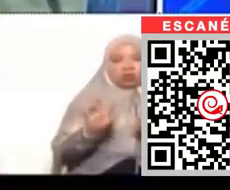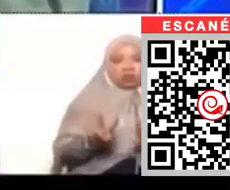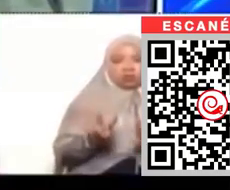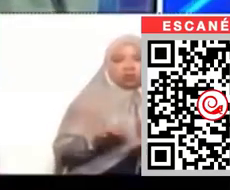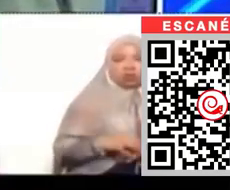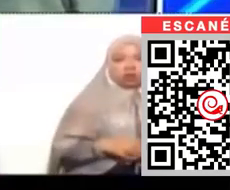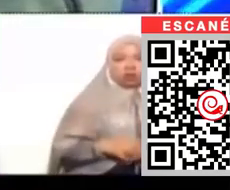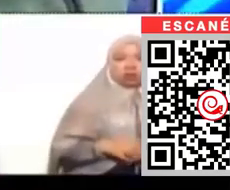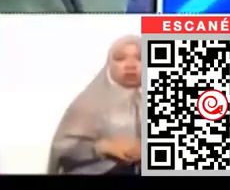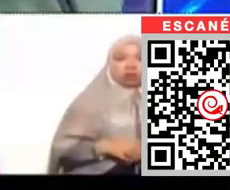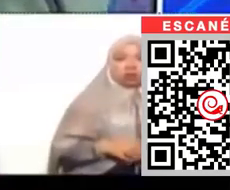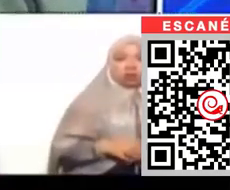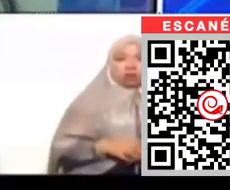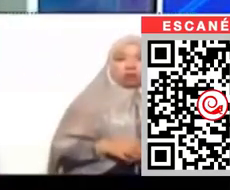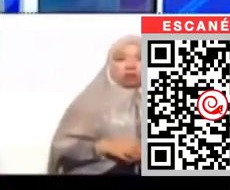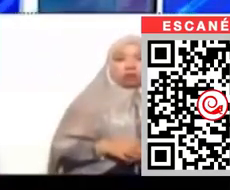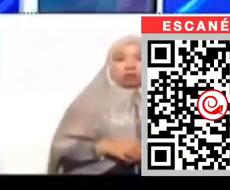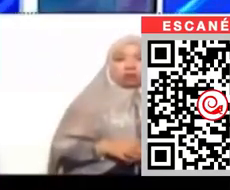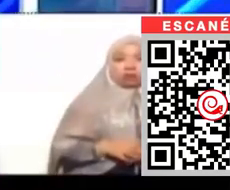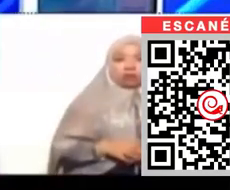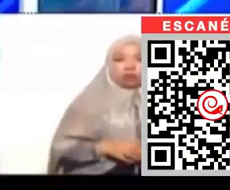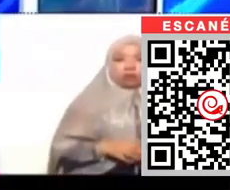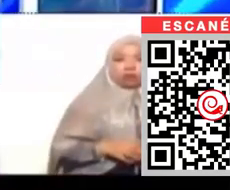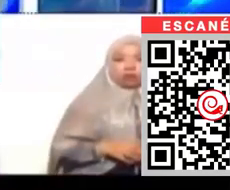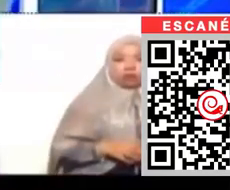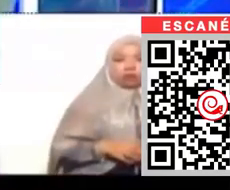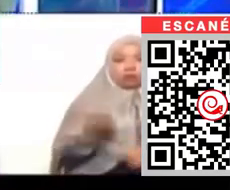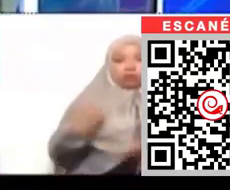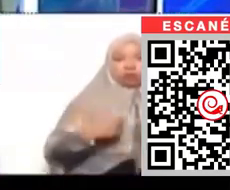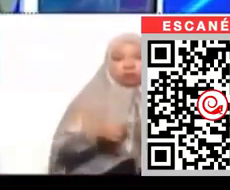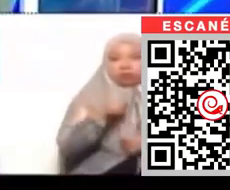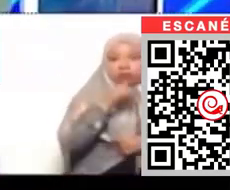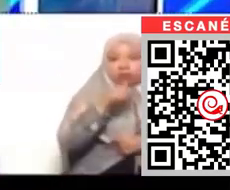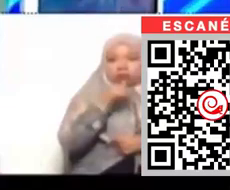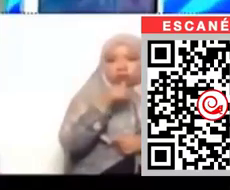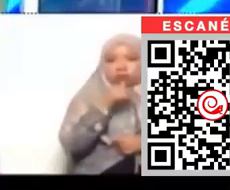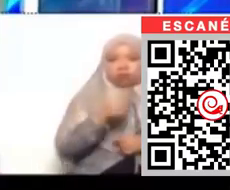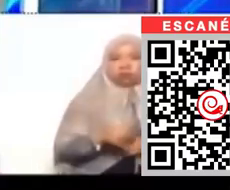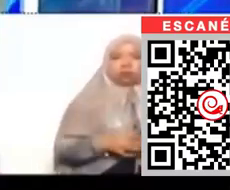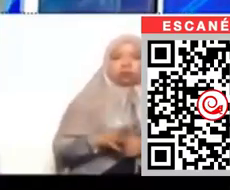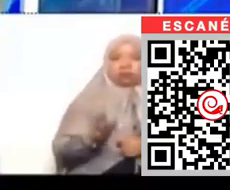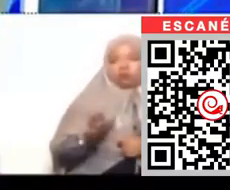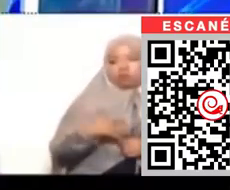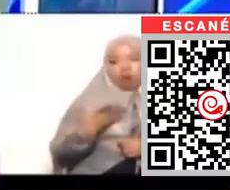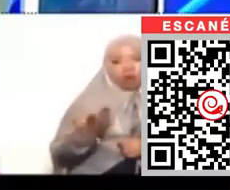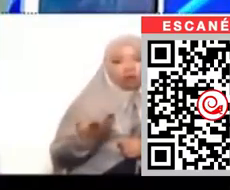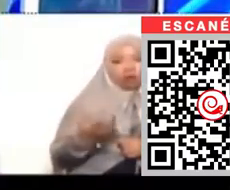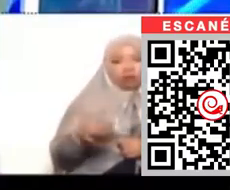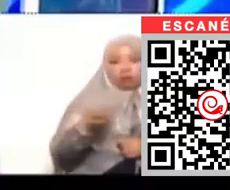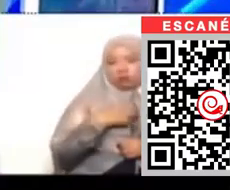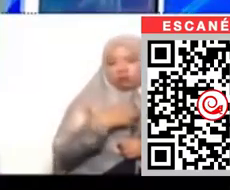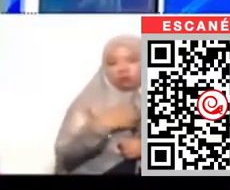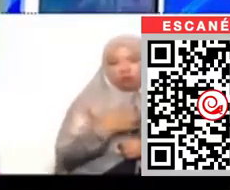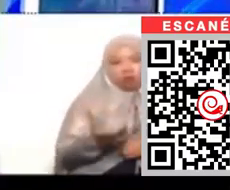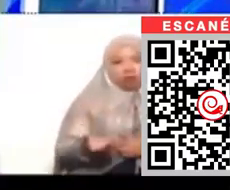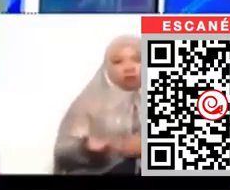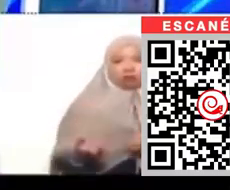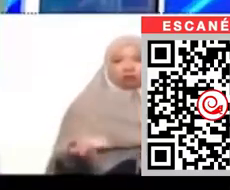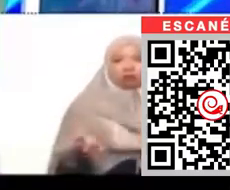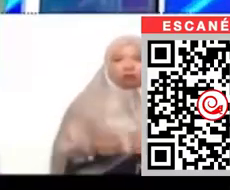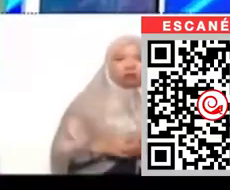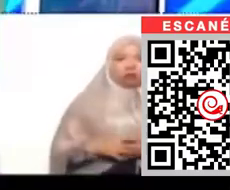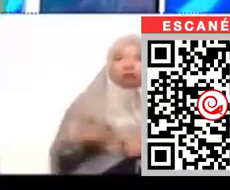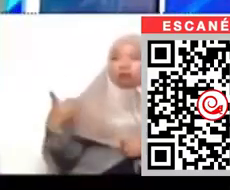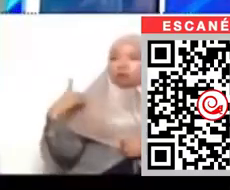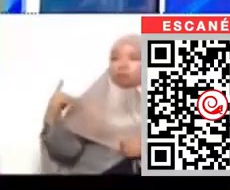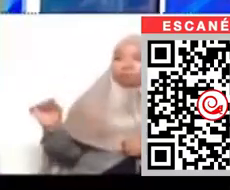2017. Y es por eso que yo siempre le digo a la gente, no pudieron ni podrán. No te